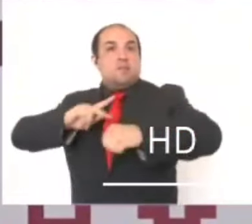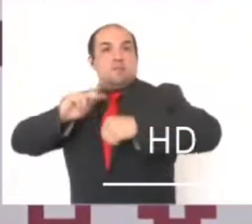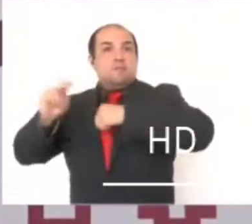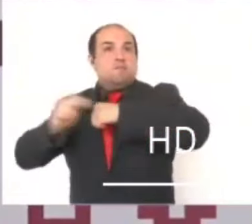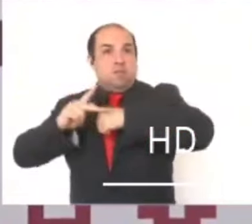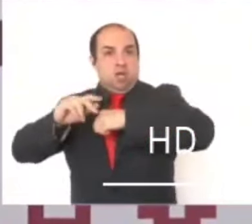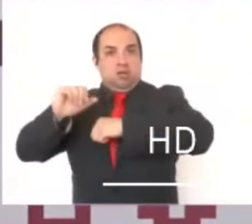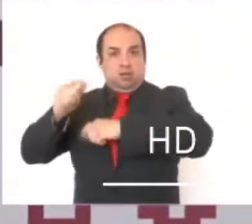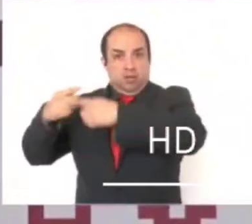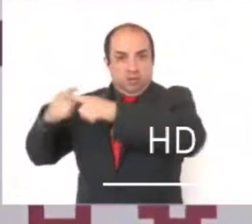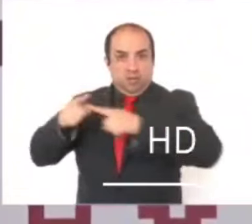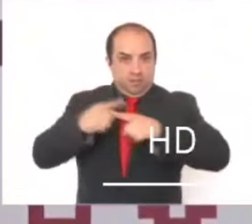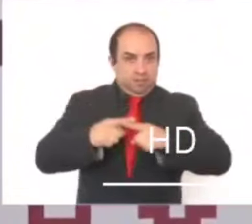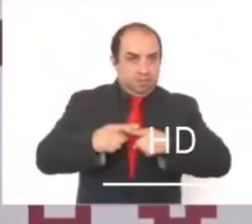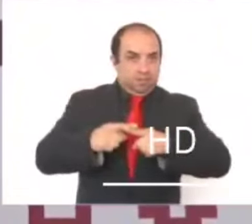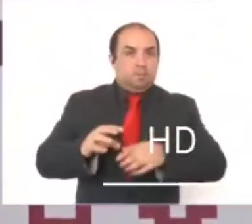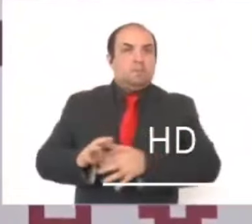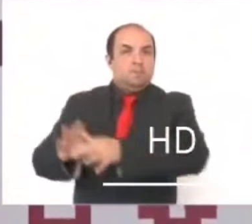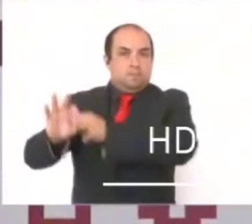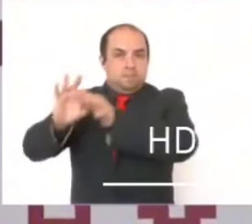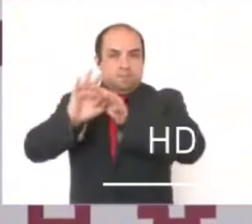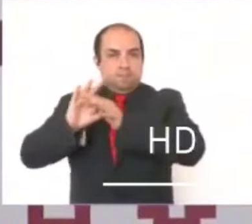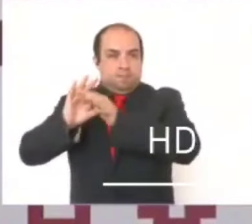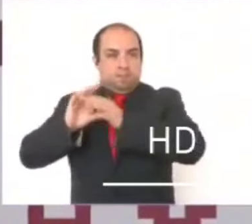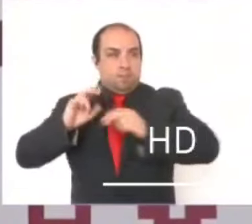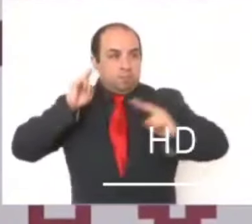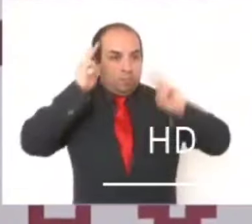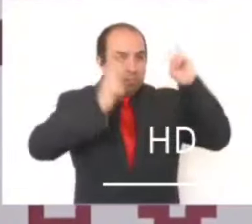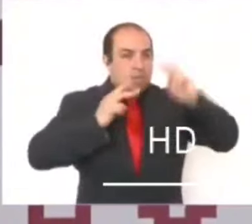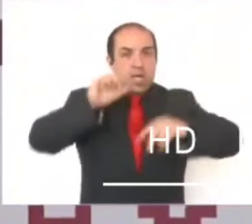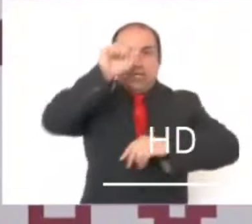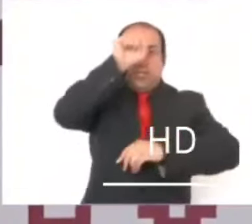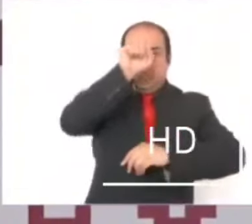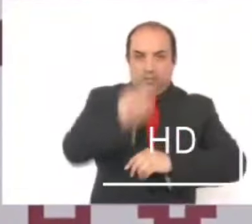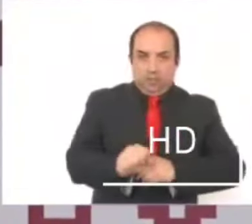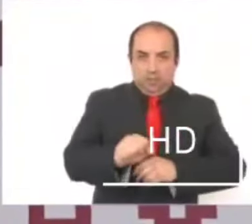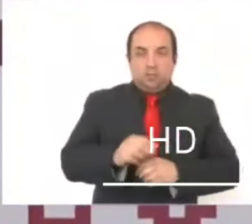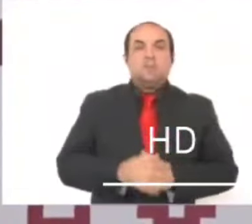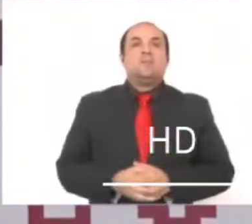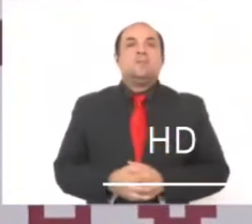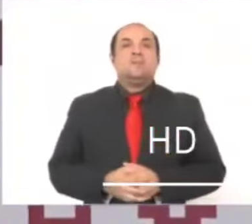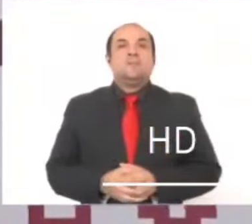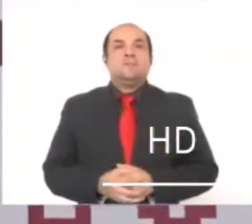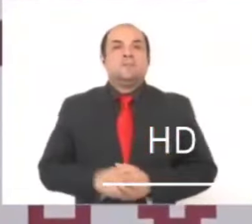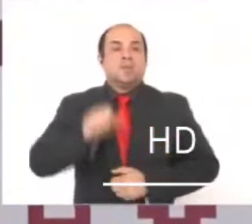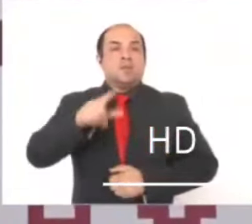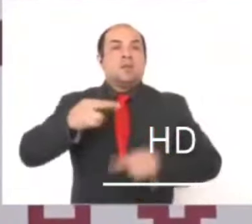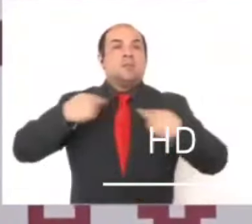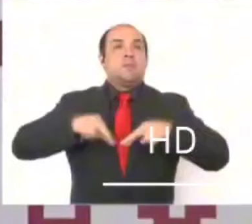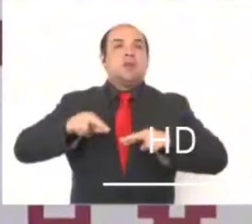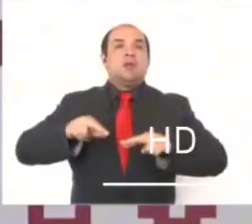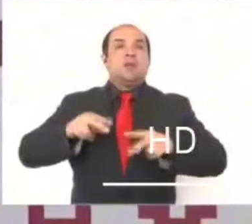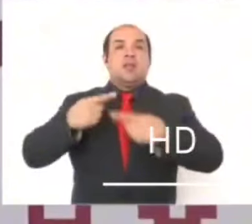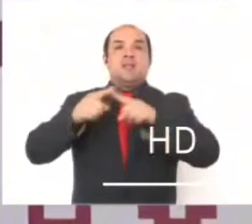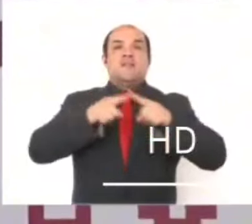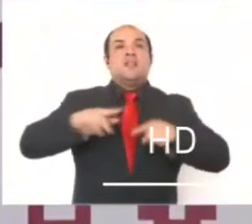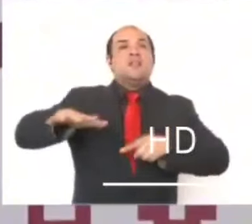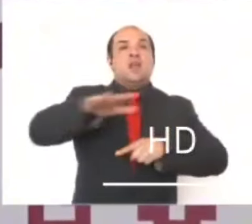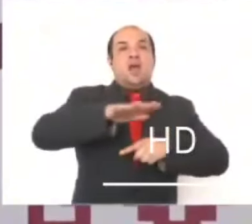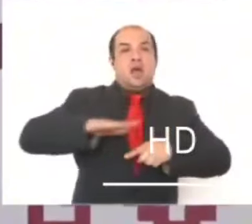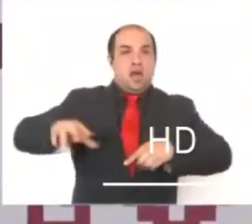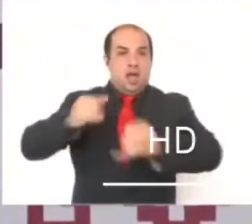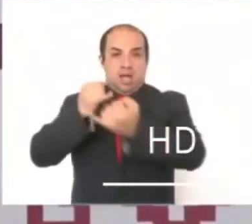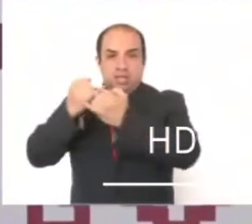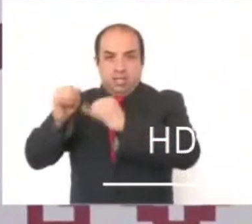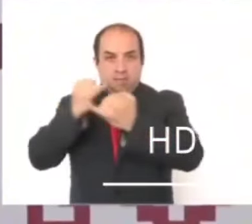extranjeras hermanas que nos visitan sábado a sábado. Y a nombre también de todos los espacios